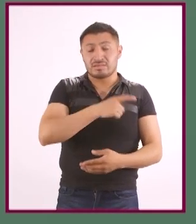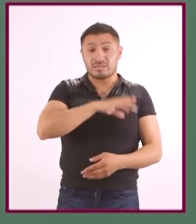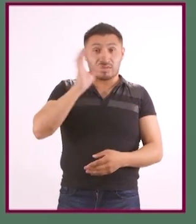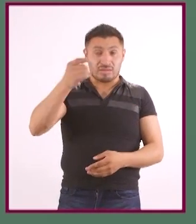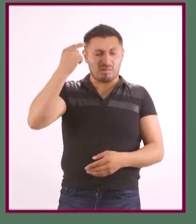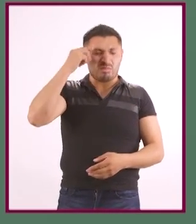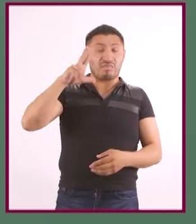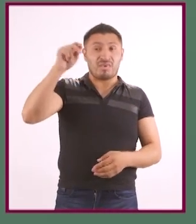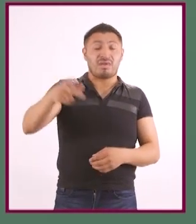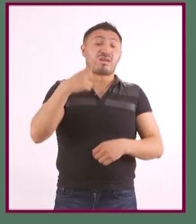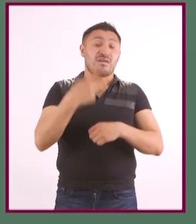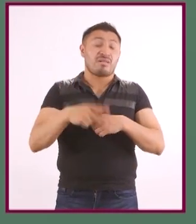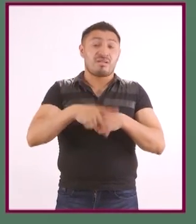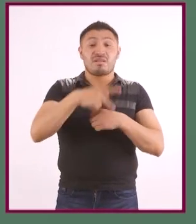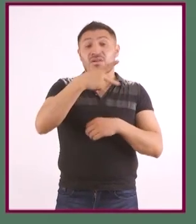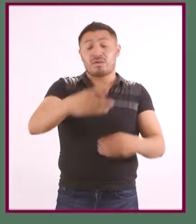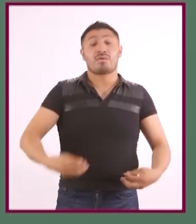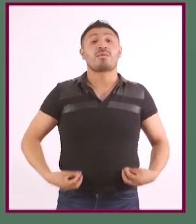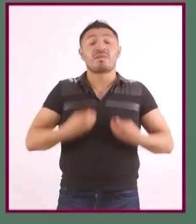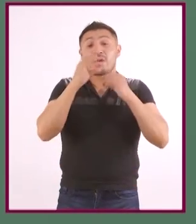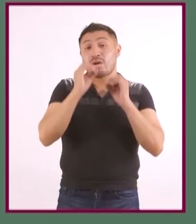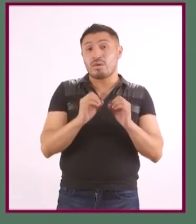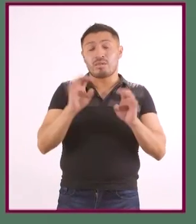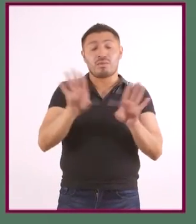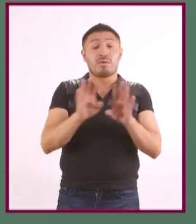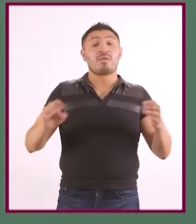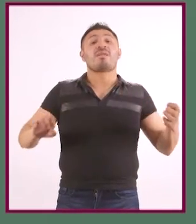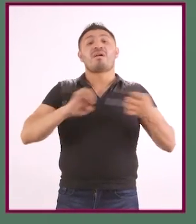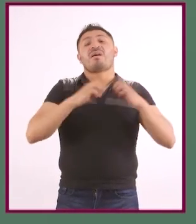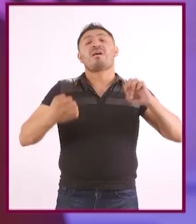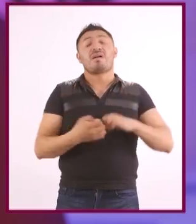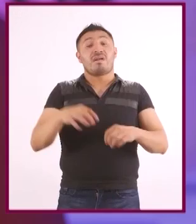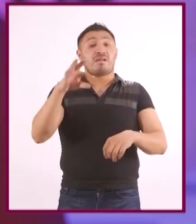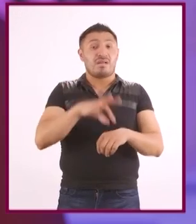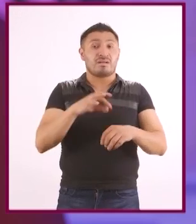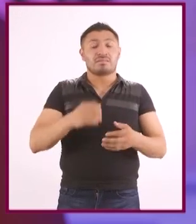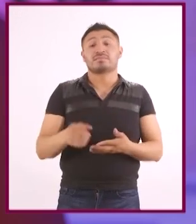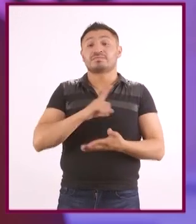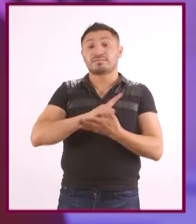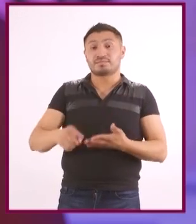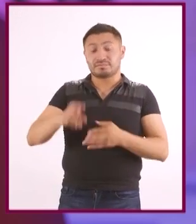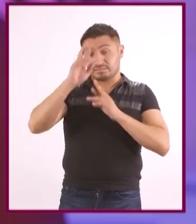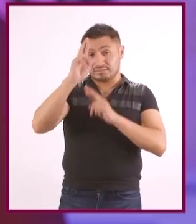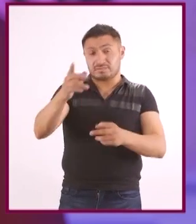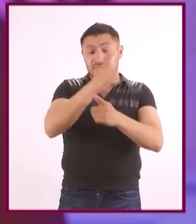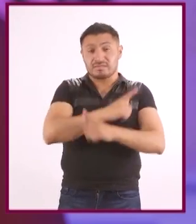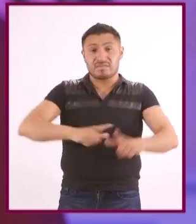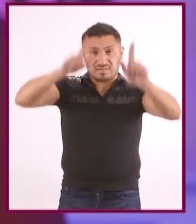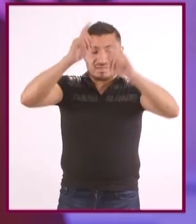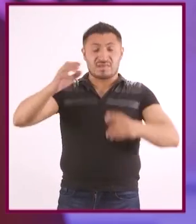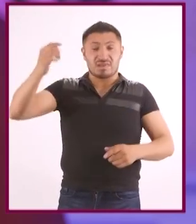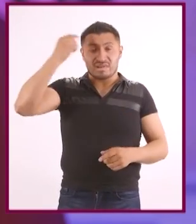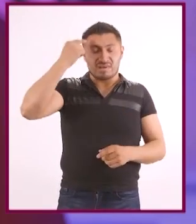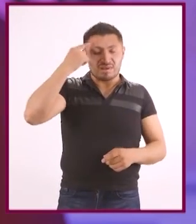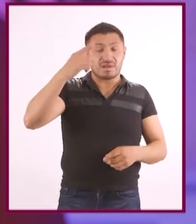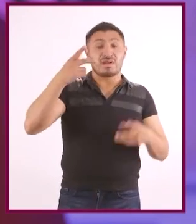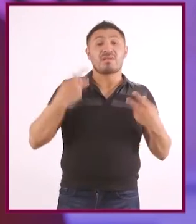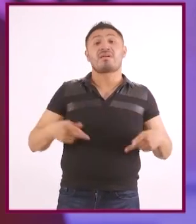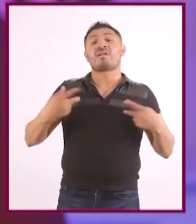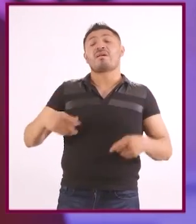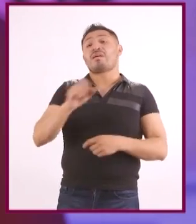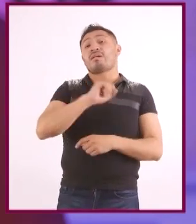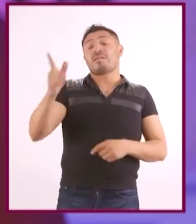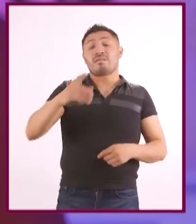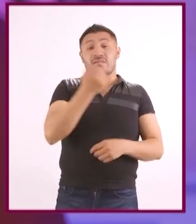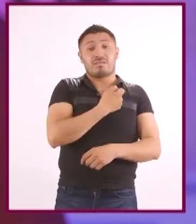ponga en riesgo la vida de la persona o se trate de una urgencia médica. El derecho al respeto a la libertad de conciencia de las y los profesionales